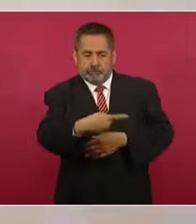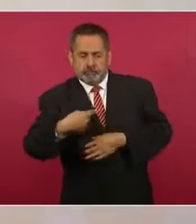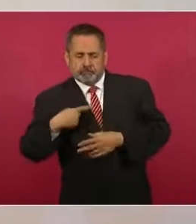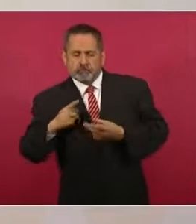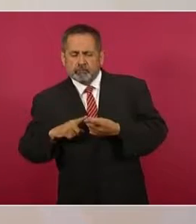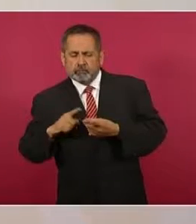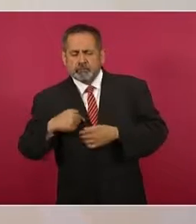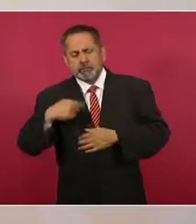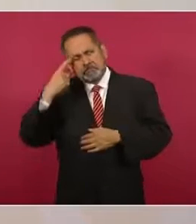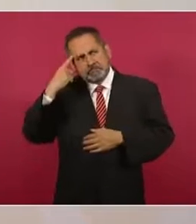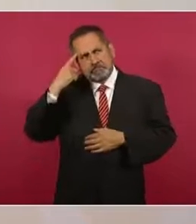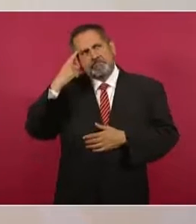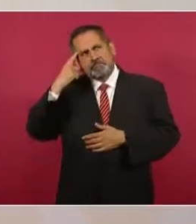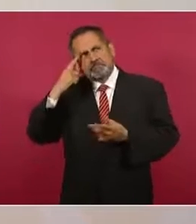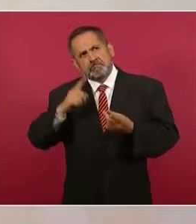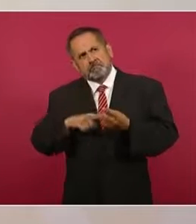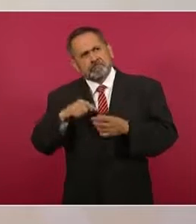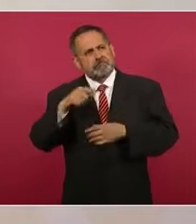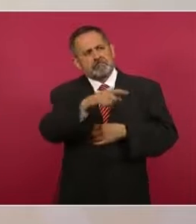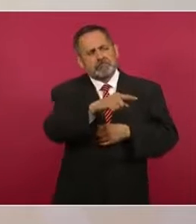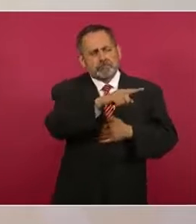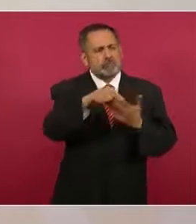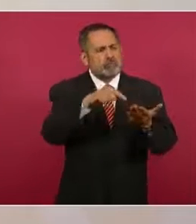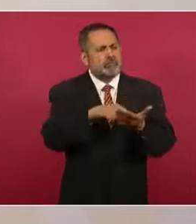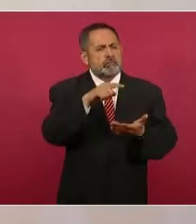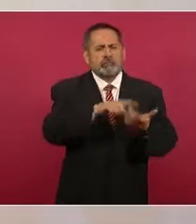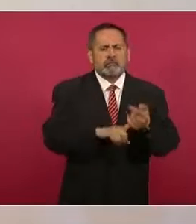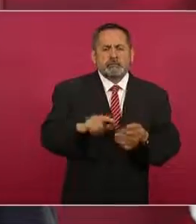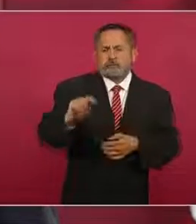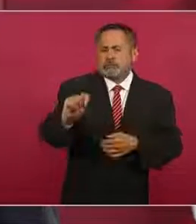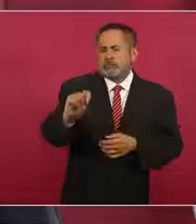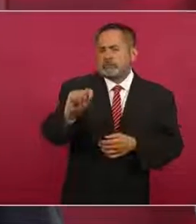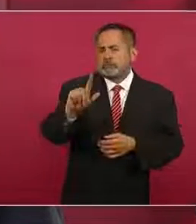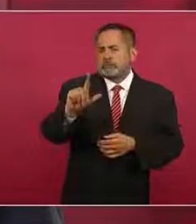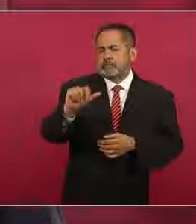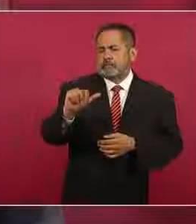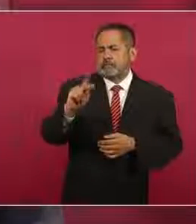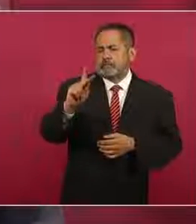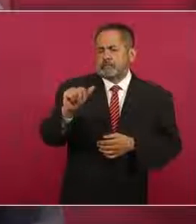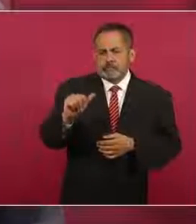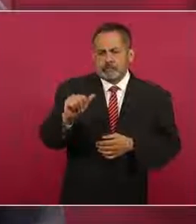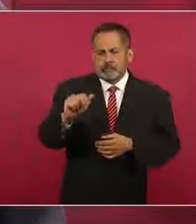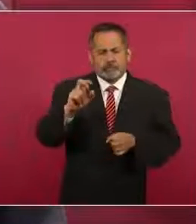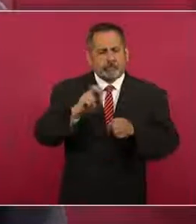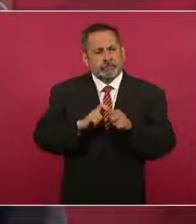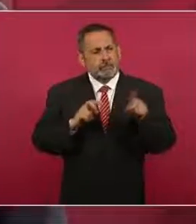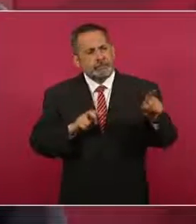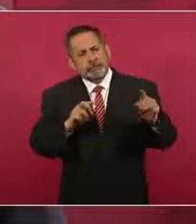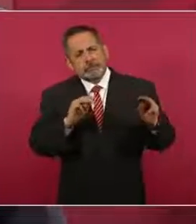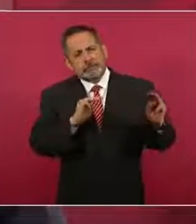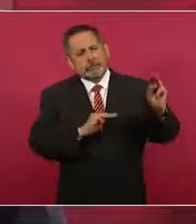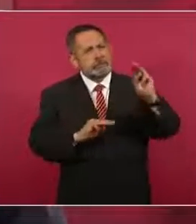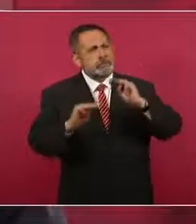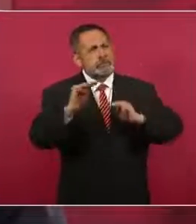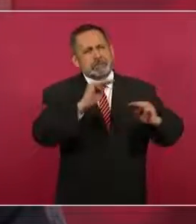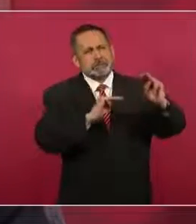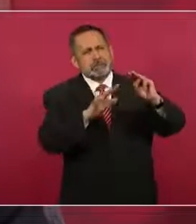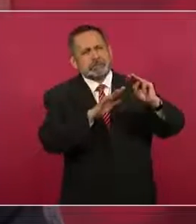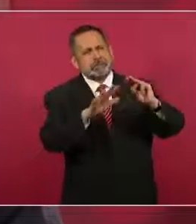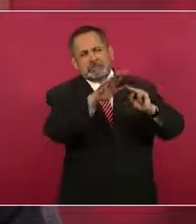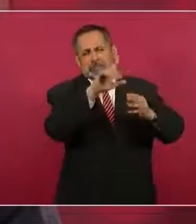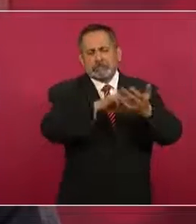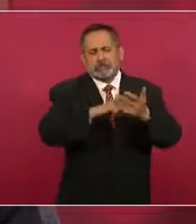y les digo en Tlapa, en la montaña de Guerrero,